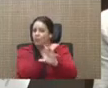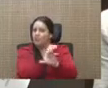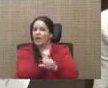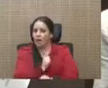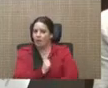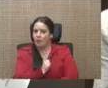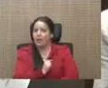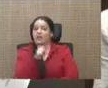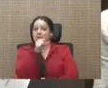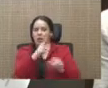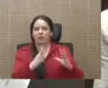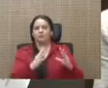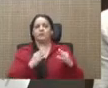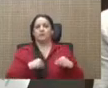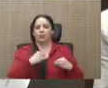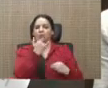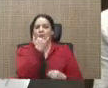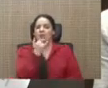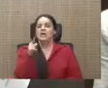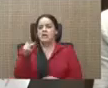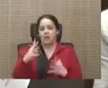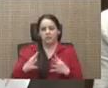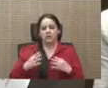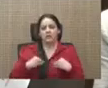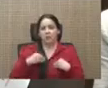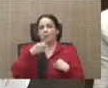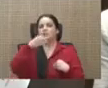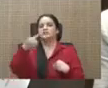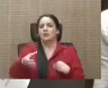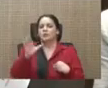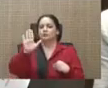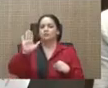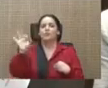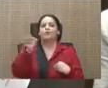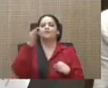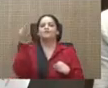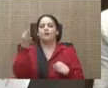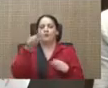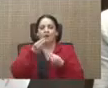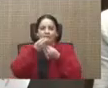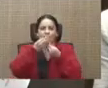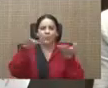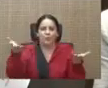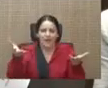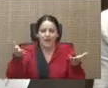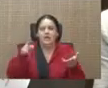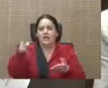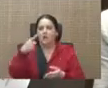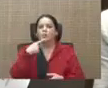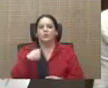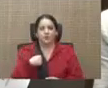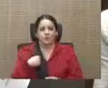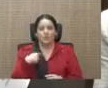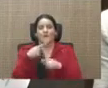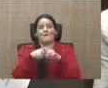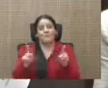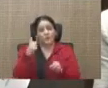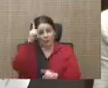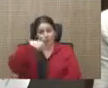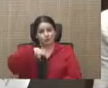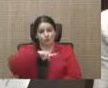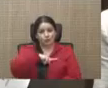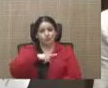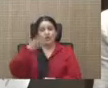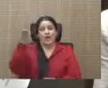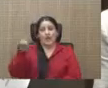mi consejo de cuidar su forma de comunicar. Para nosotros, en efecto, el ministro falló y por su medio el gobierno falló. No